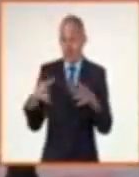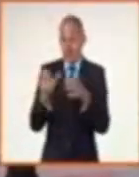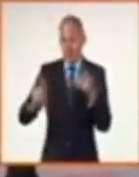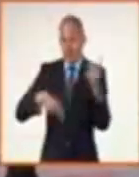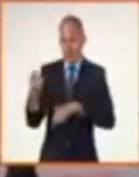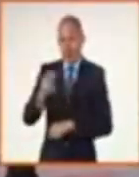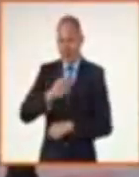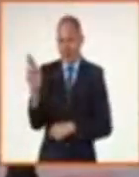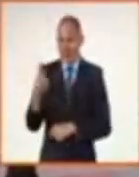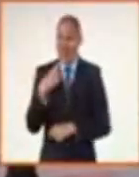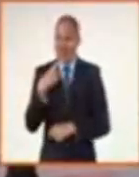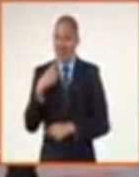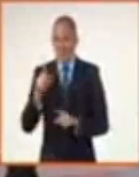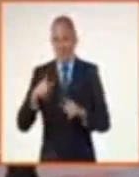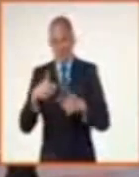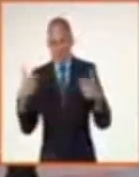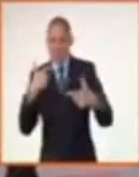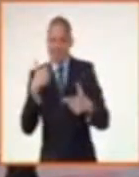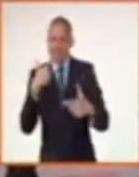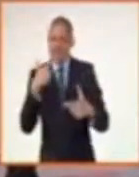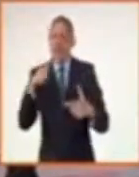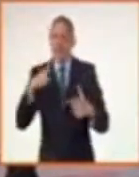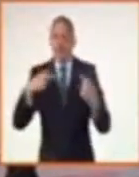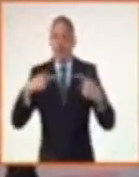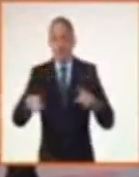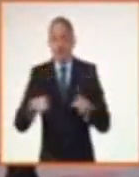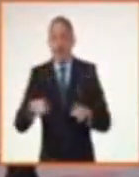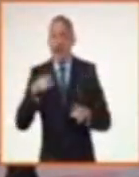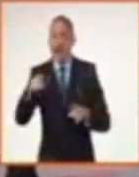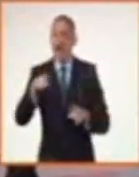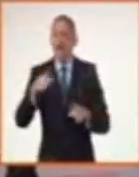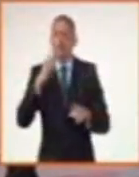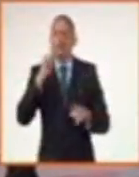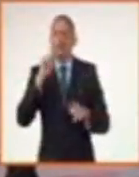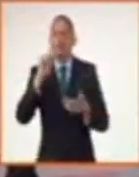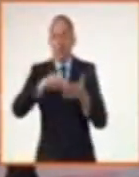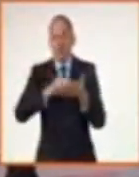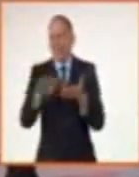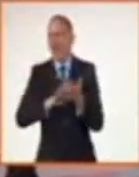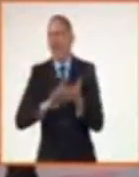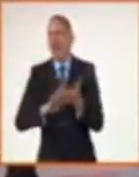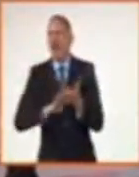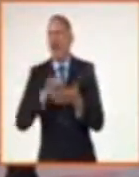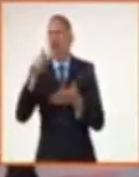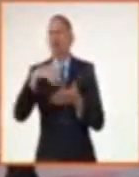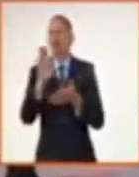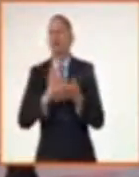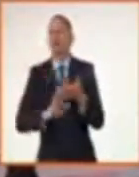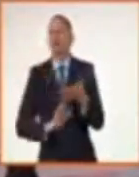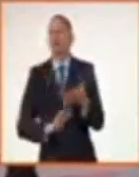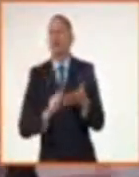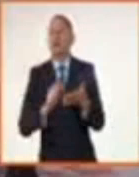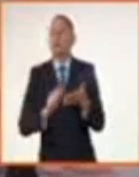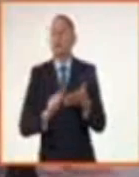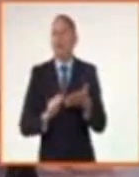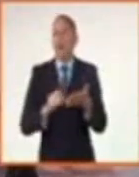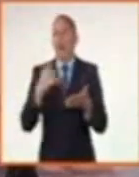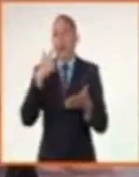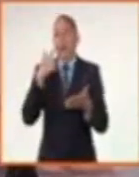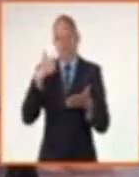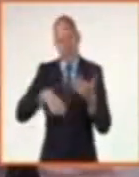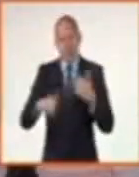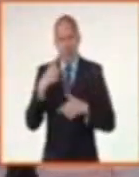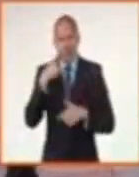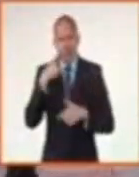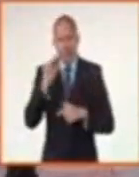a abstenerse, a no participar, a votar en blanco en estas elecciones. Bueno, pues le fue para atrás ese número a la contrarrevolución. Y yo les que lo propongo, vamos a